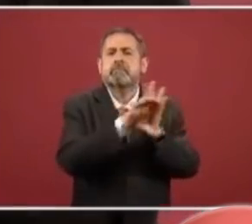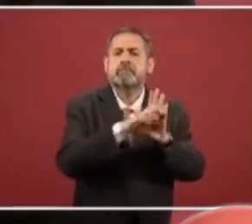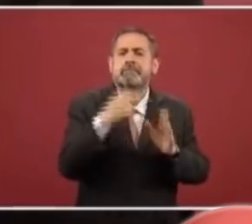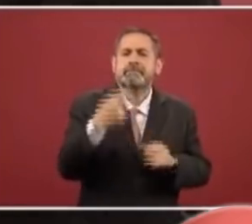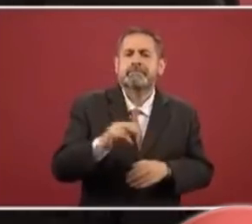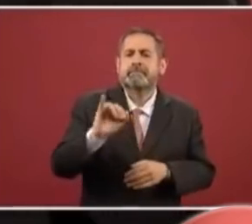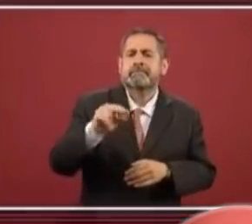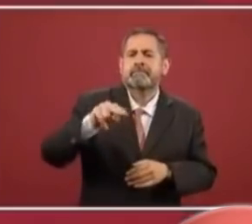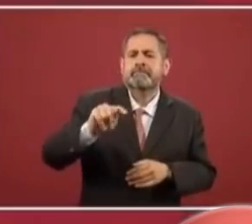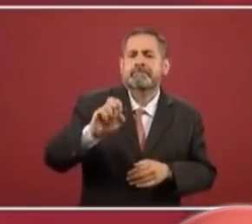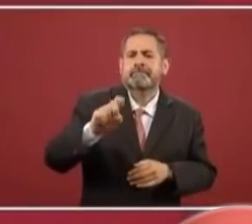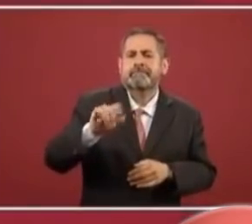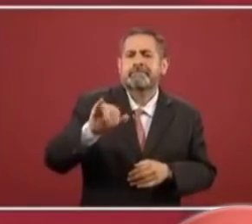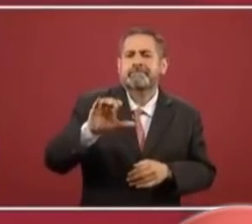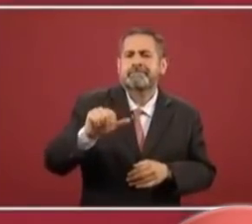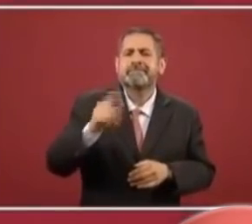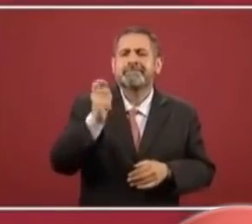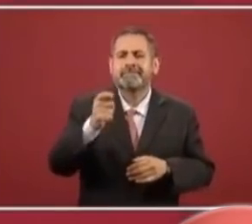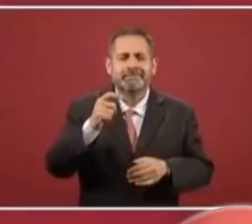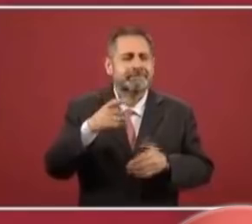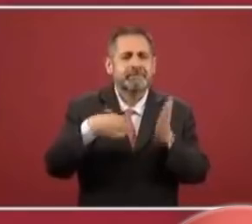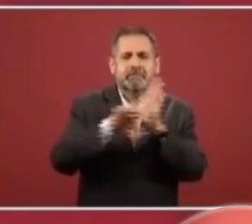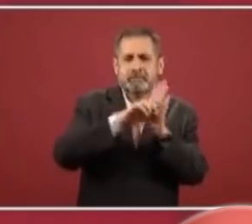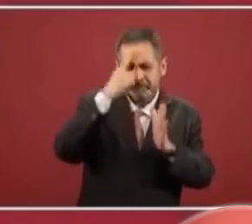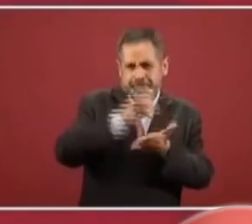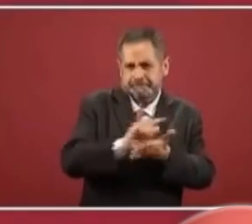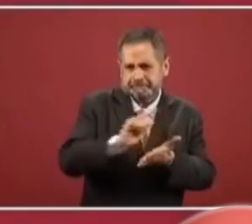porque es nuestra historia,